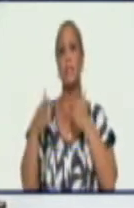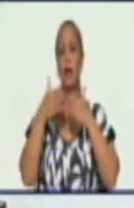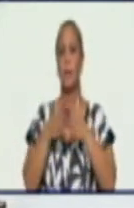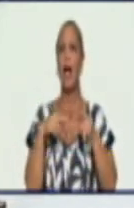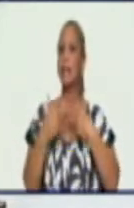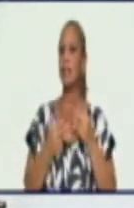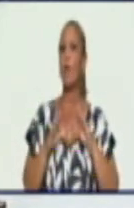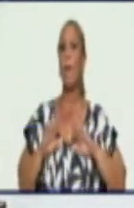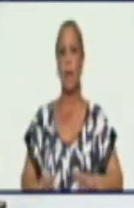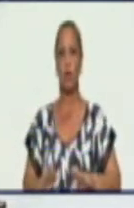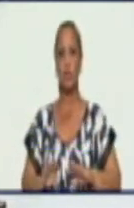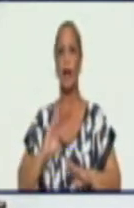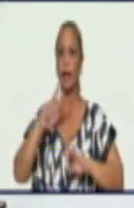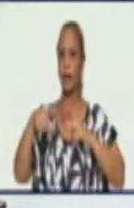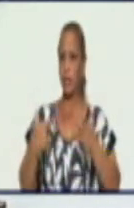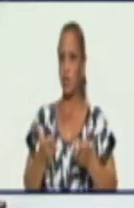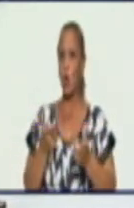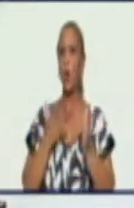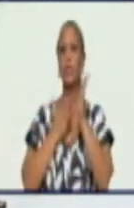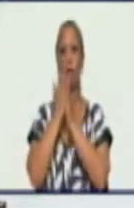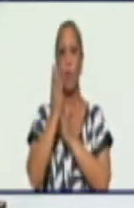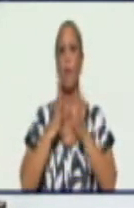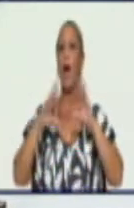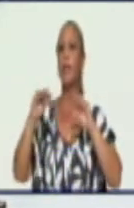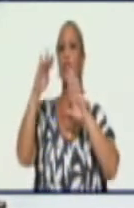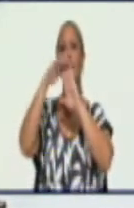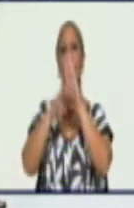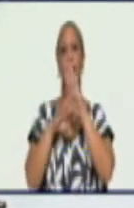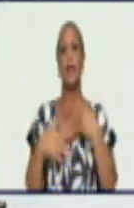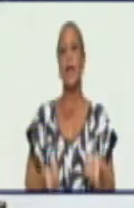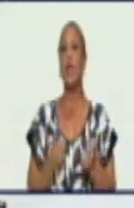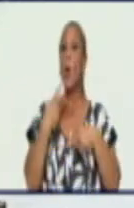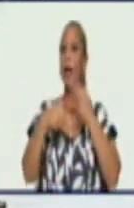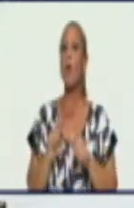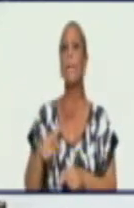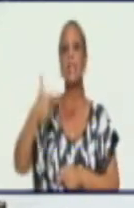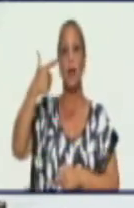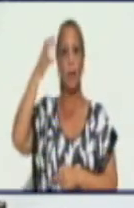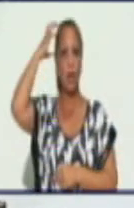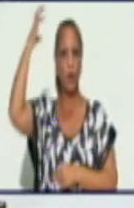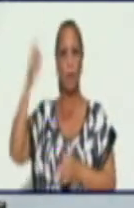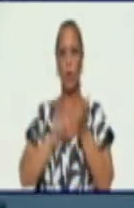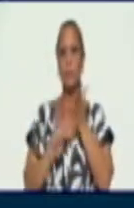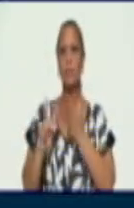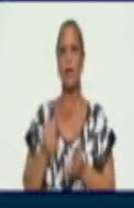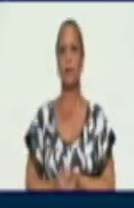pausa, al regreso seguimos hablando de las medidas y lo haremos con la vicegobernadora provincial.